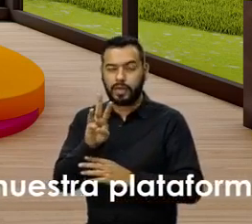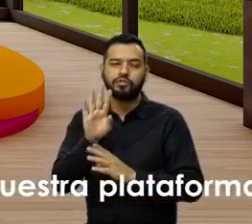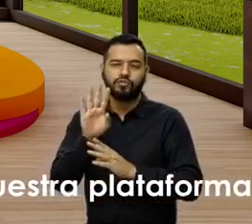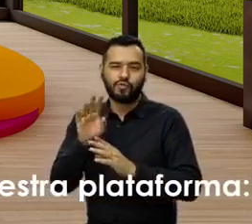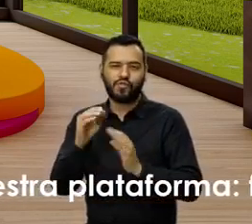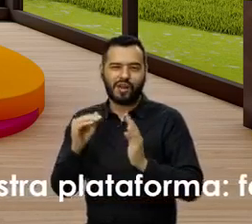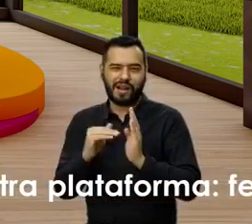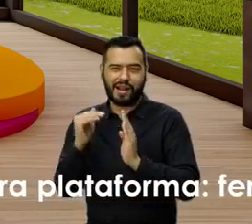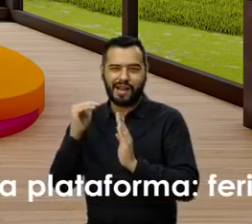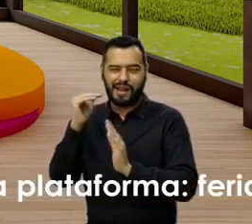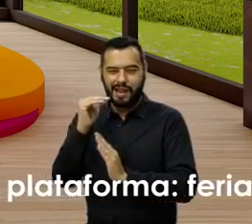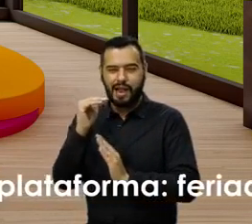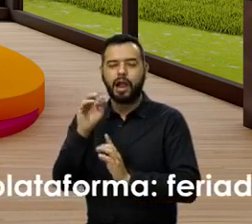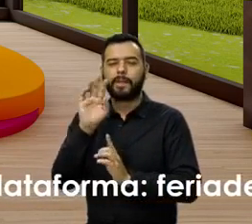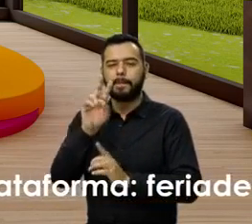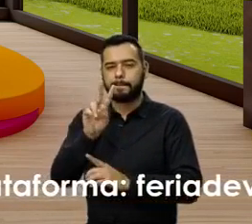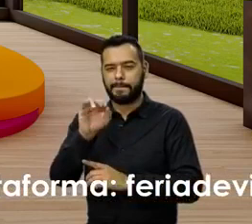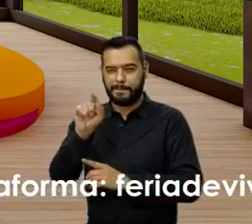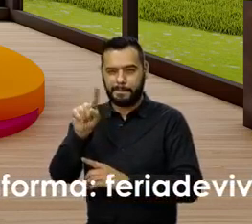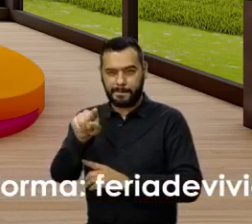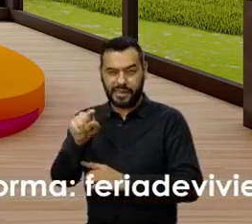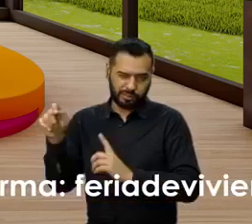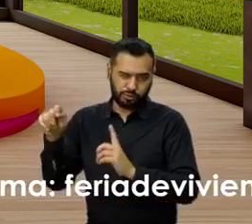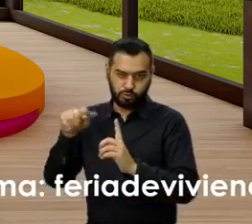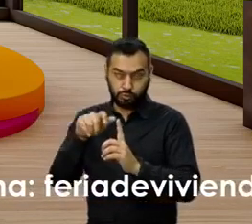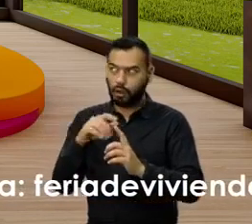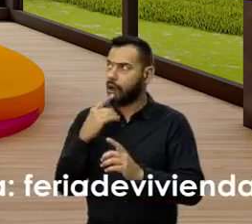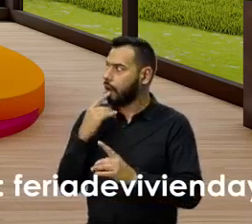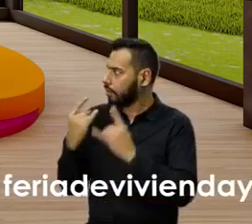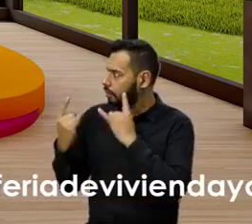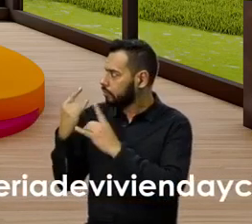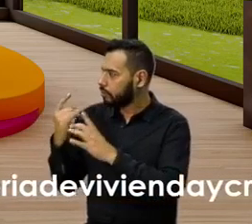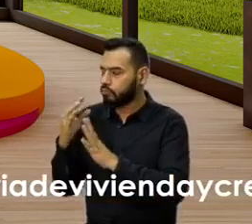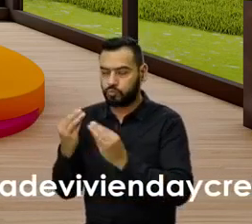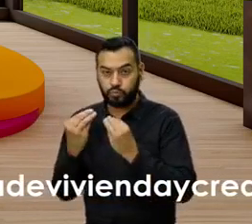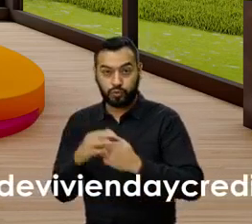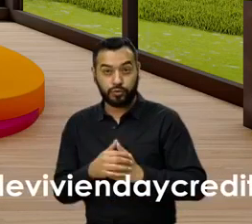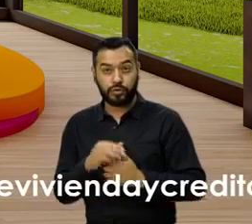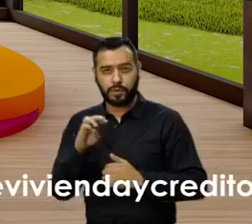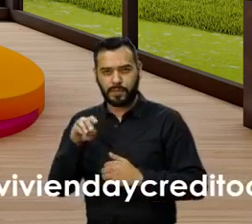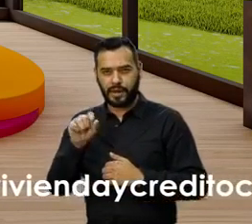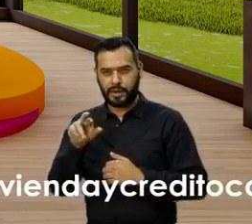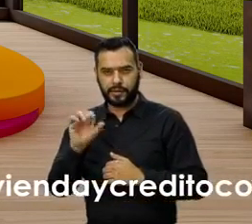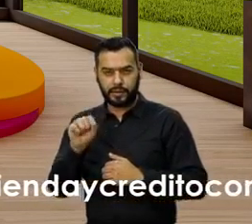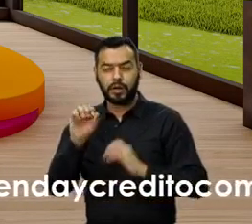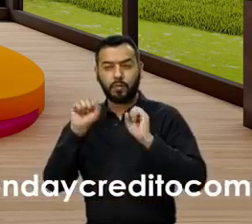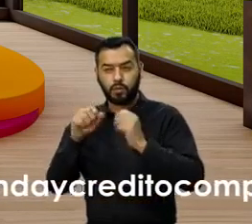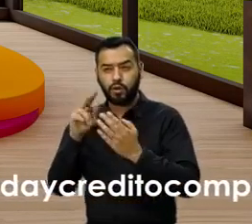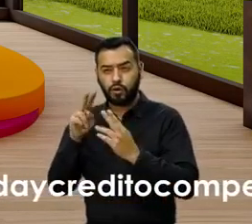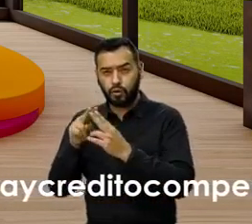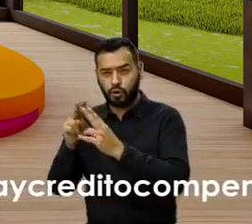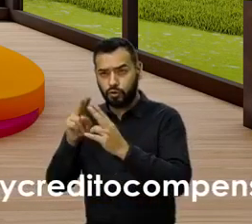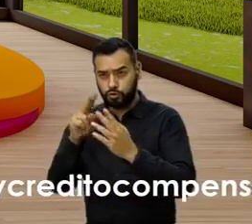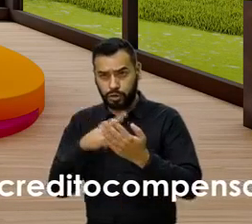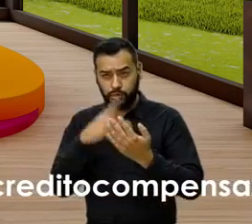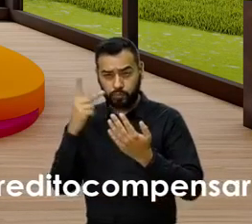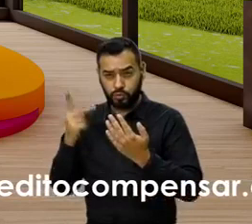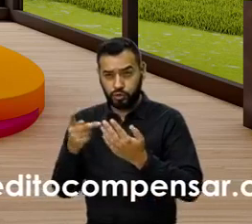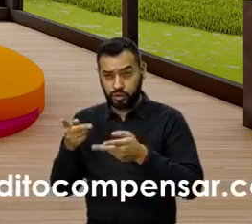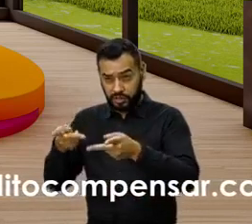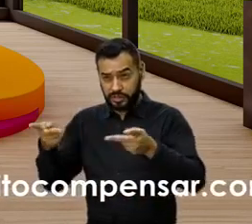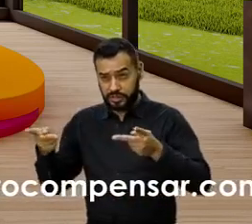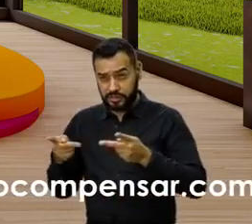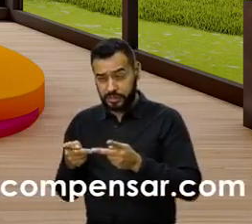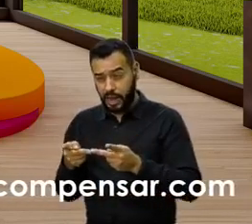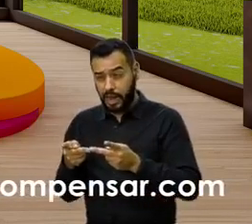bis perfectos está muy bien porque también a muchos nos interesa marianas falla nos pregunta puedo conocer el proyecto en la sala de ventas